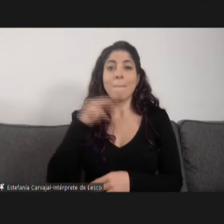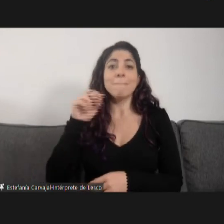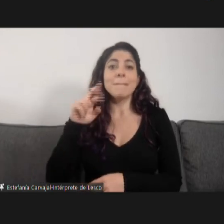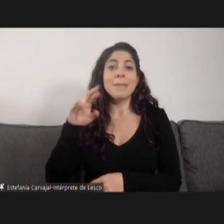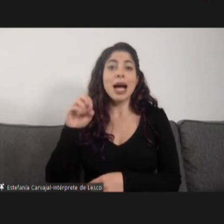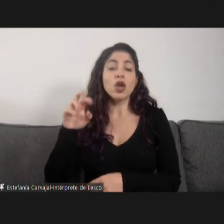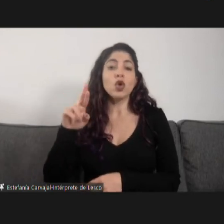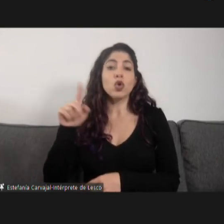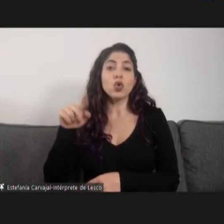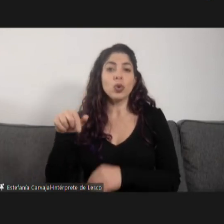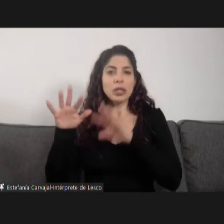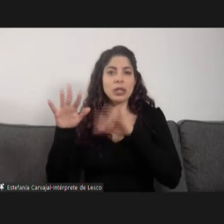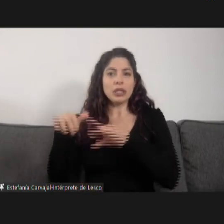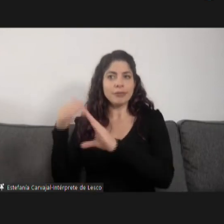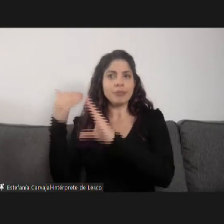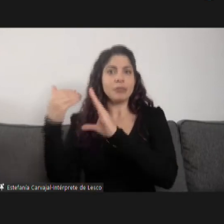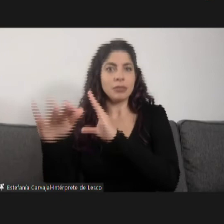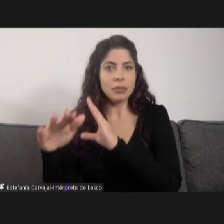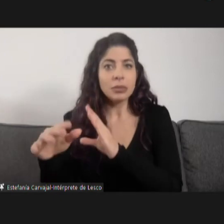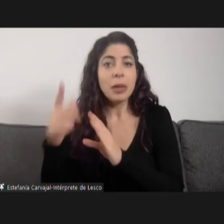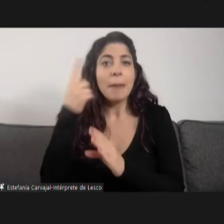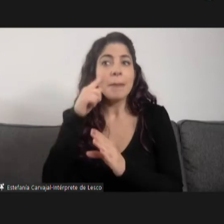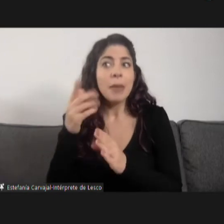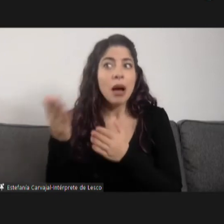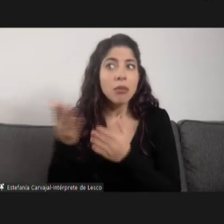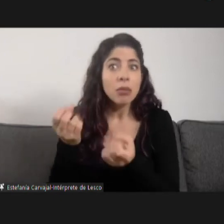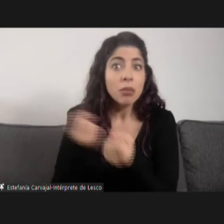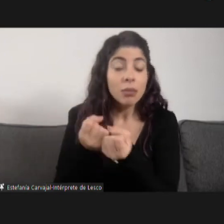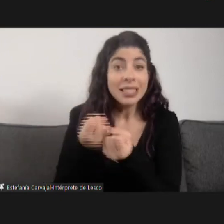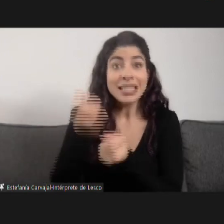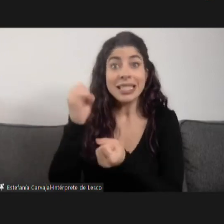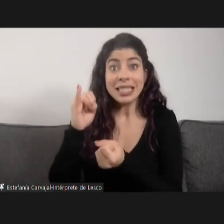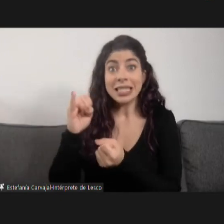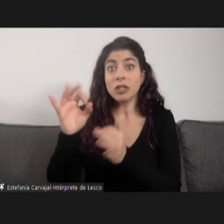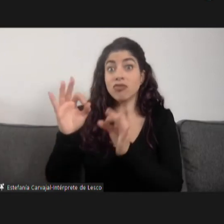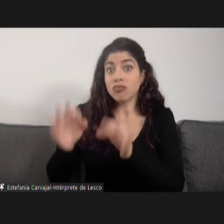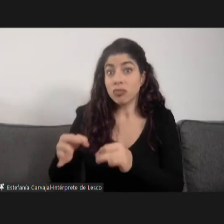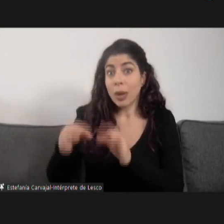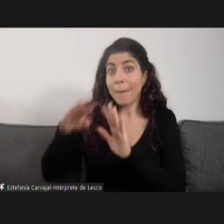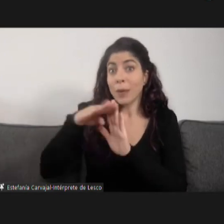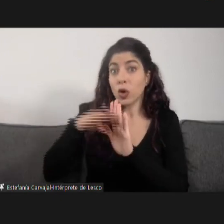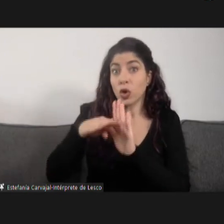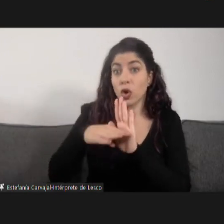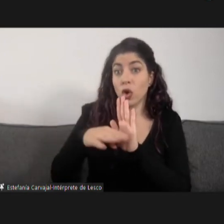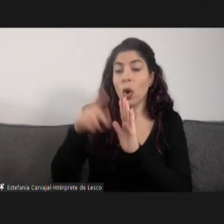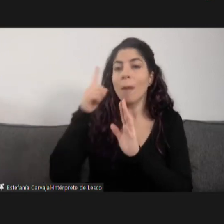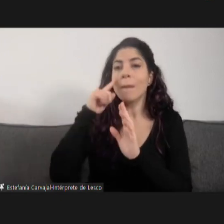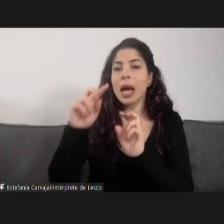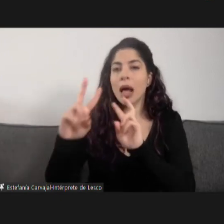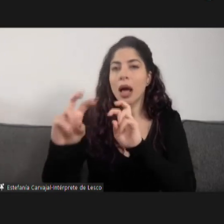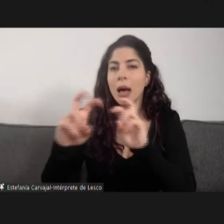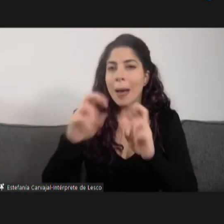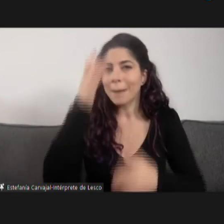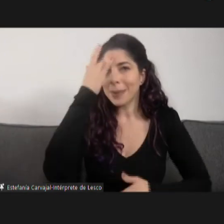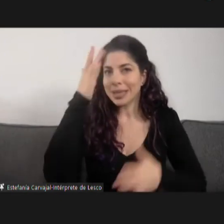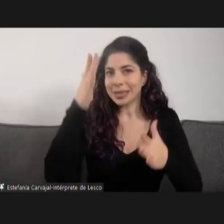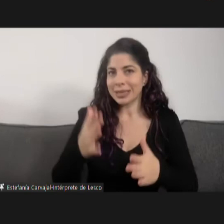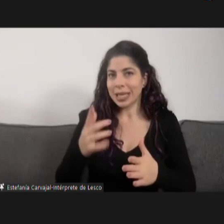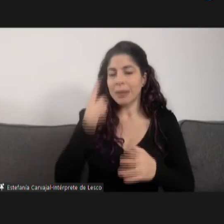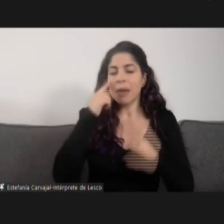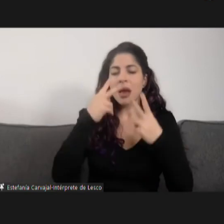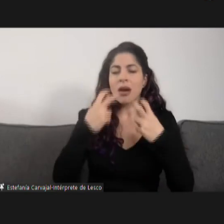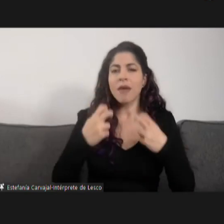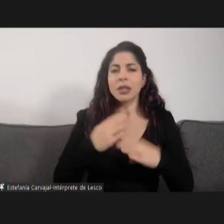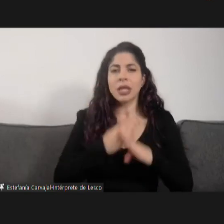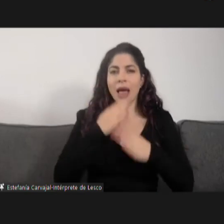para ponerse a las órdenes en el caso de que se proceda ya con el protocolo de muestreo de los pacientes para hacer la prueba de anticuerpos. Recordemos